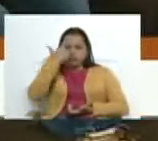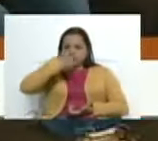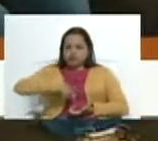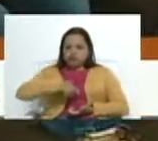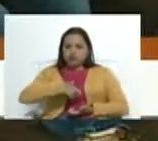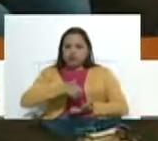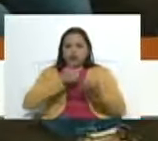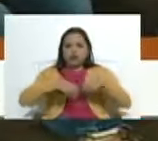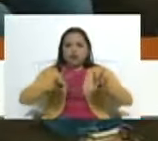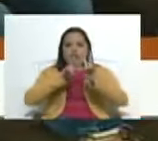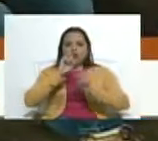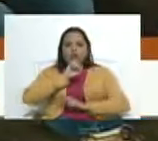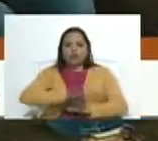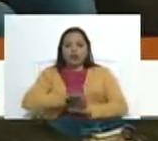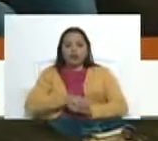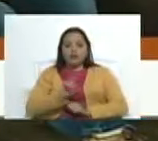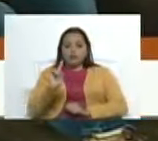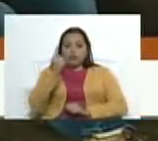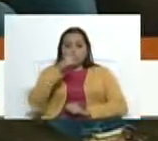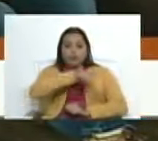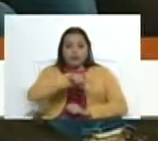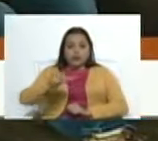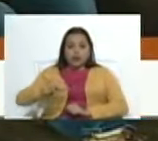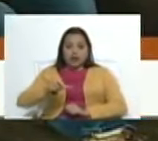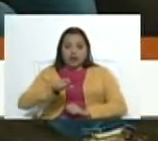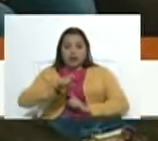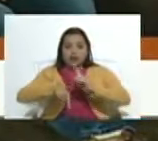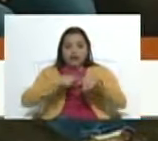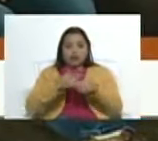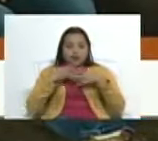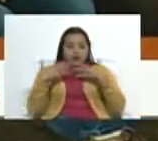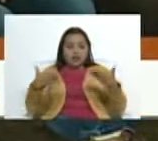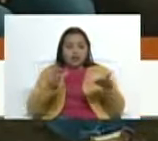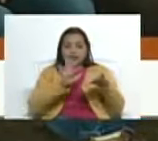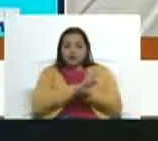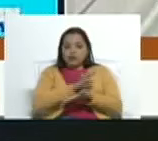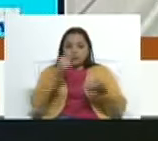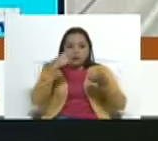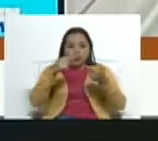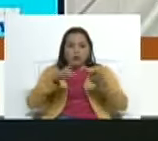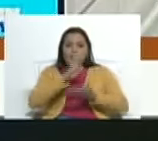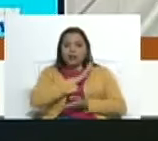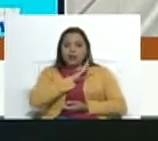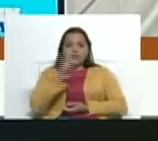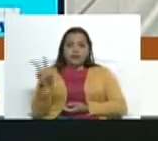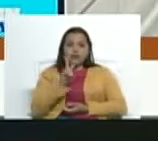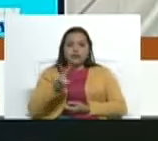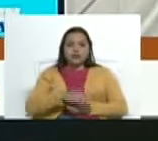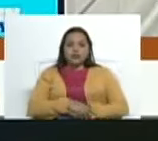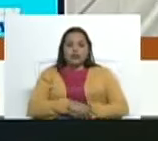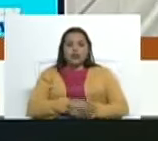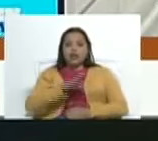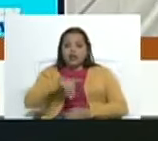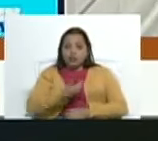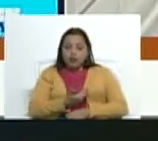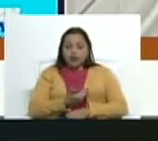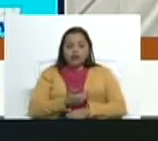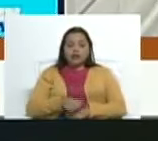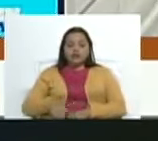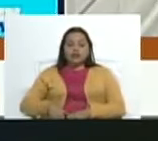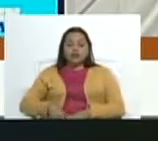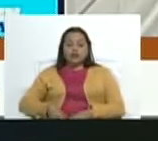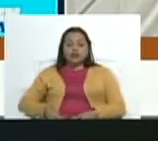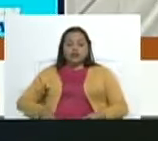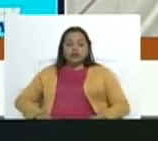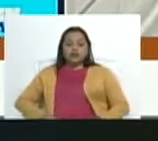histórica. Primero su gente, pero después las grandes riquezas materiales que tiene Venezuela y que pueden ser ampliamente